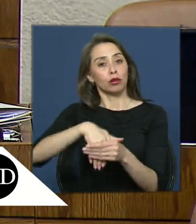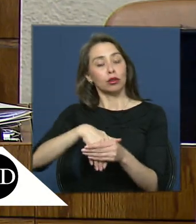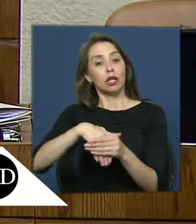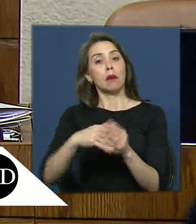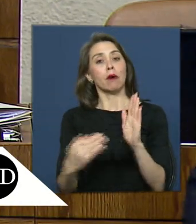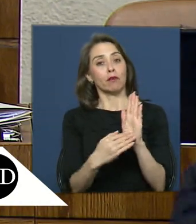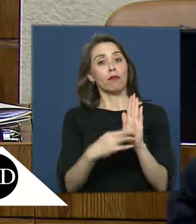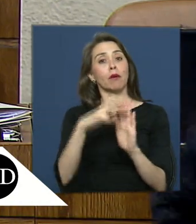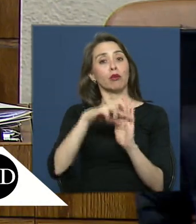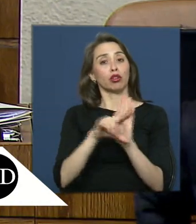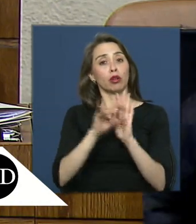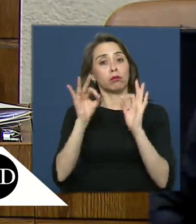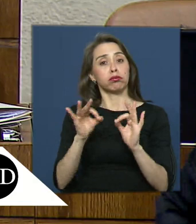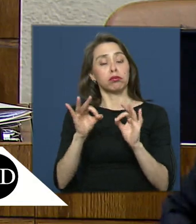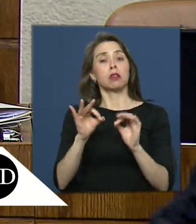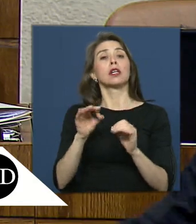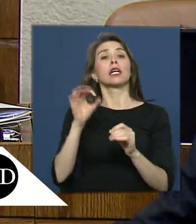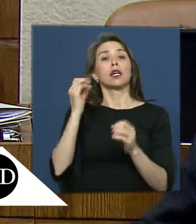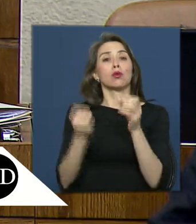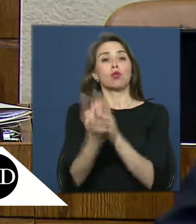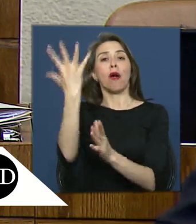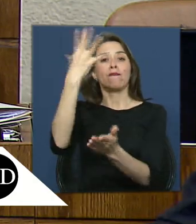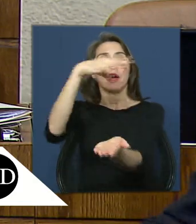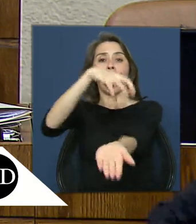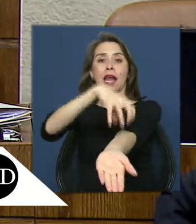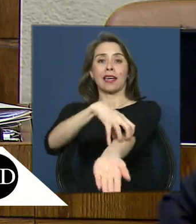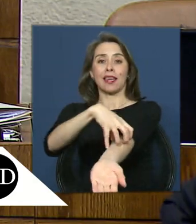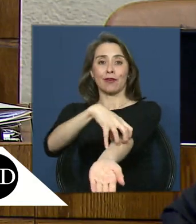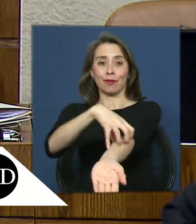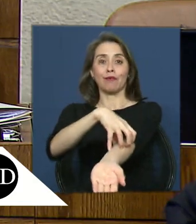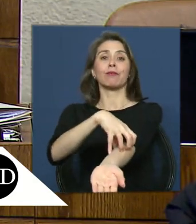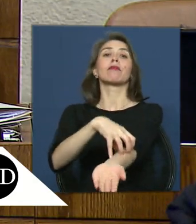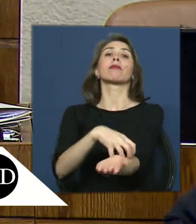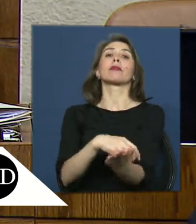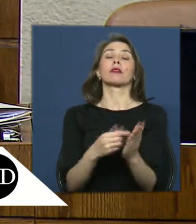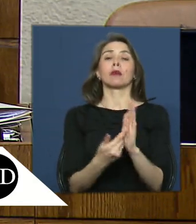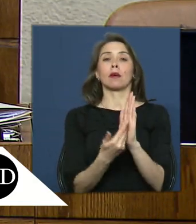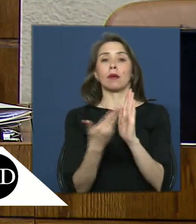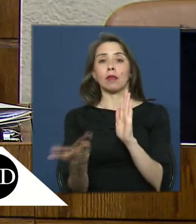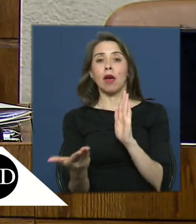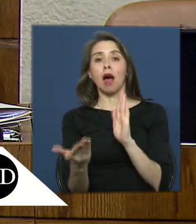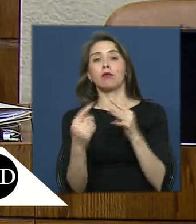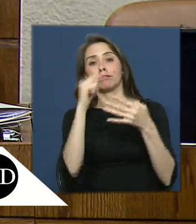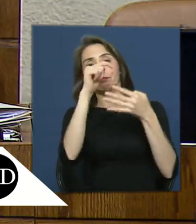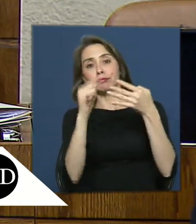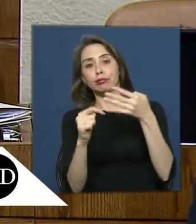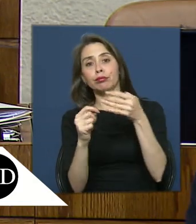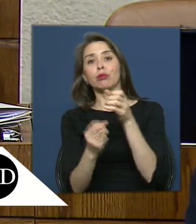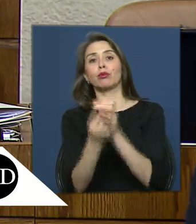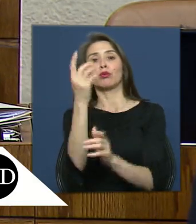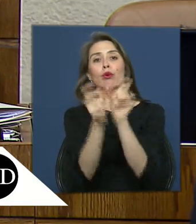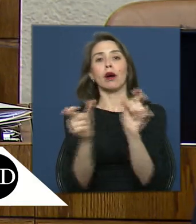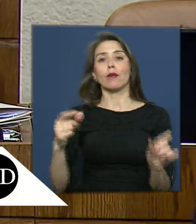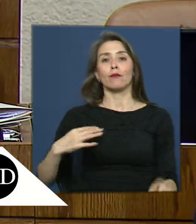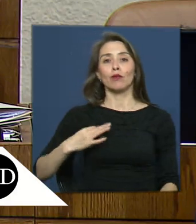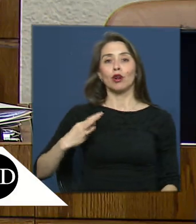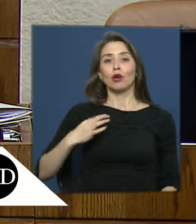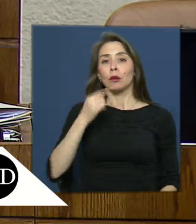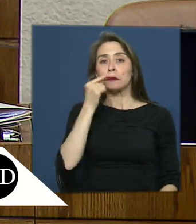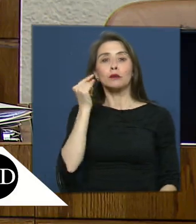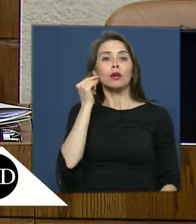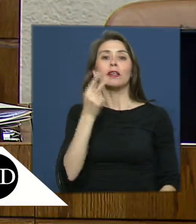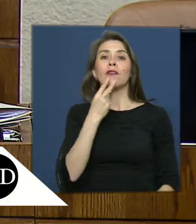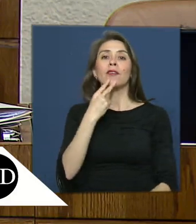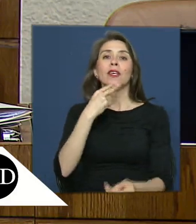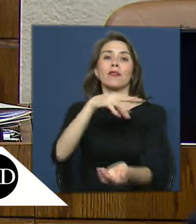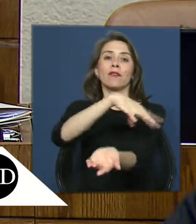de regionalización, también es importante entregarle todas las herramientas a los ciudadanos y ciudadanas de la nueva región. Por eso me